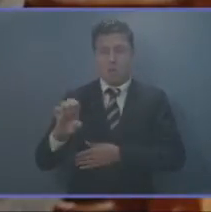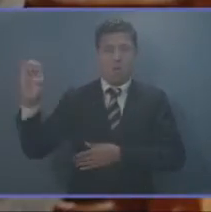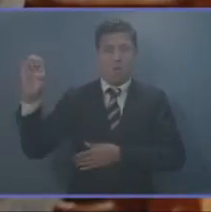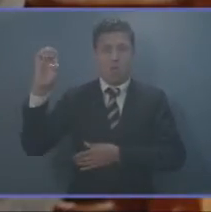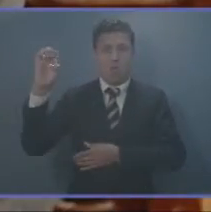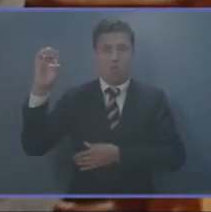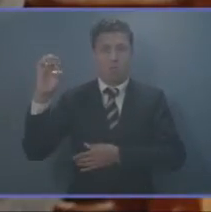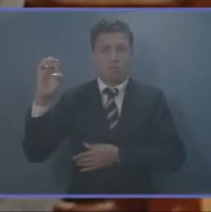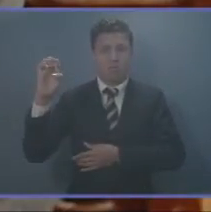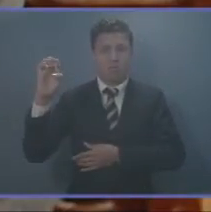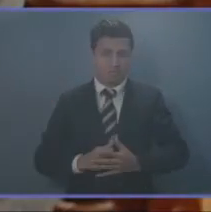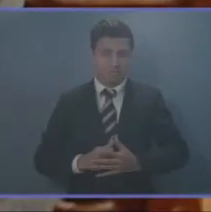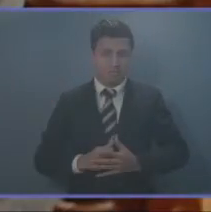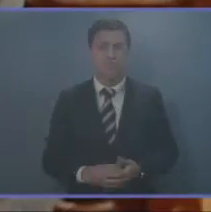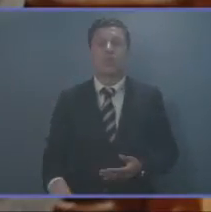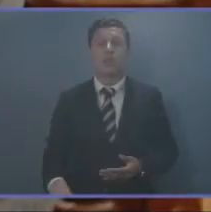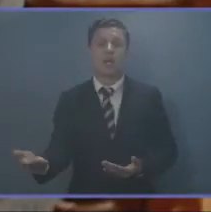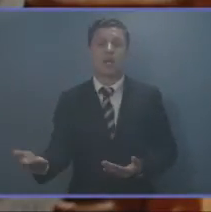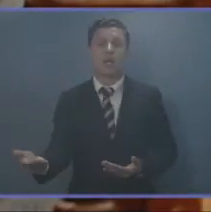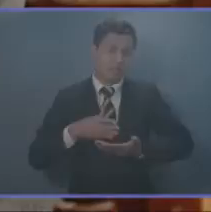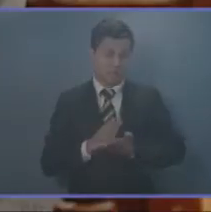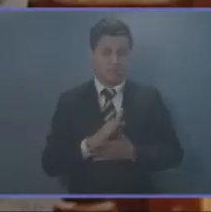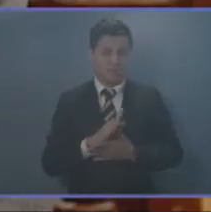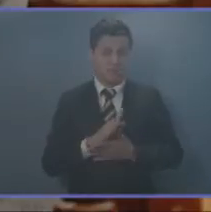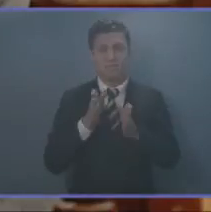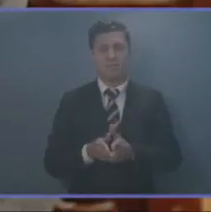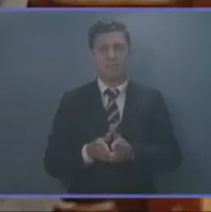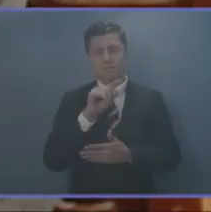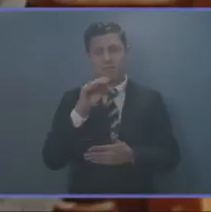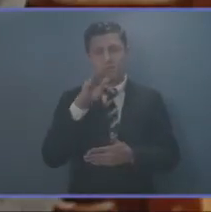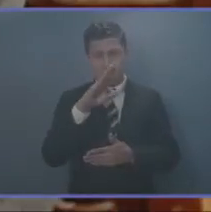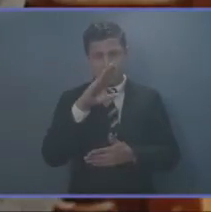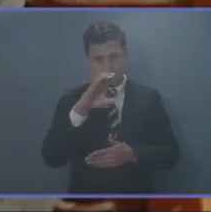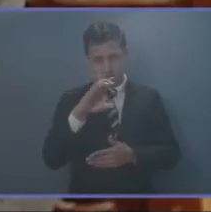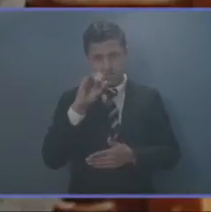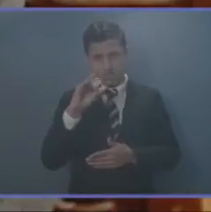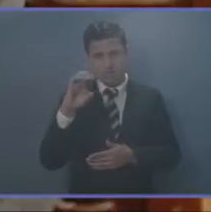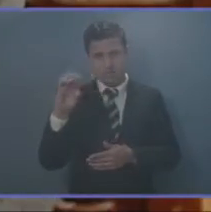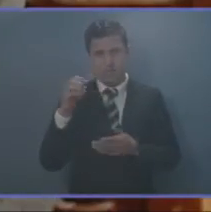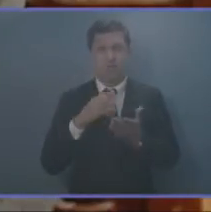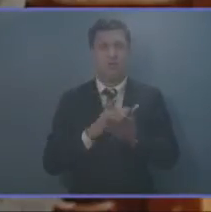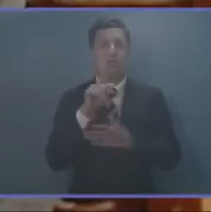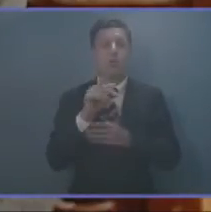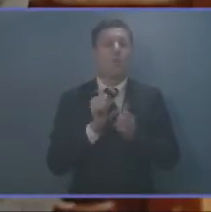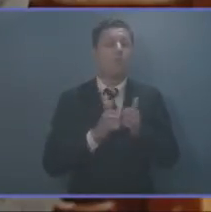en el Banco Centroamericano de Integración Económica, originalmente por